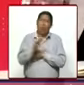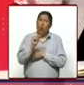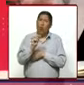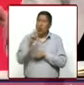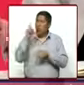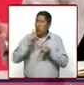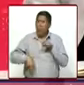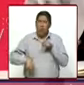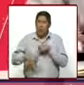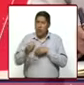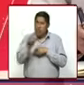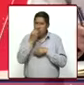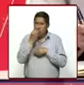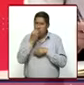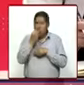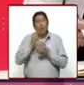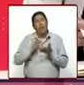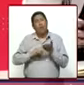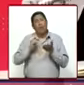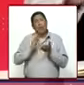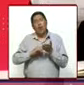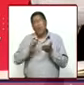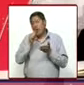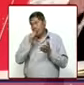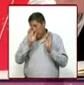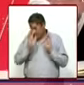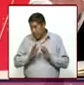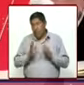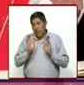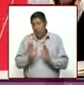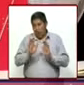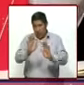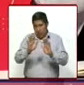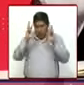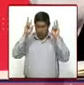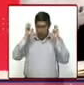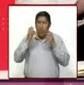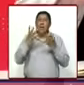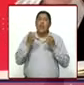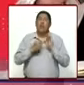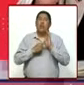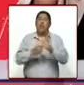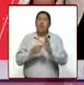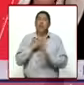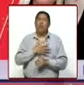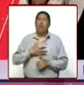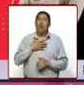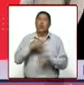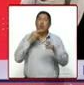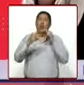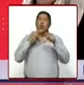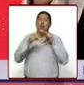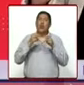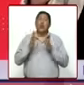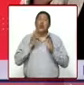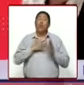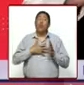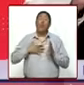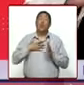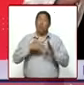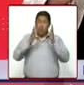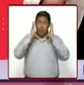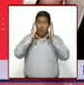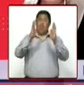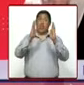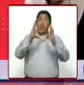producir alimentos justamente por falta de agua. Pero bueno, voy a dejar ahí ese tema. Quiero mostrarle la siguiente nota, por favor, le pido que se prepare, como